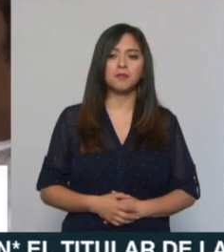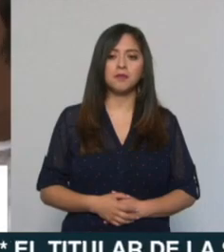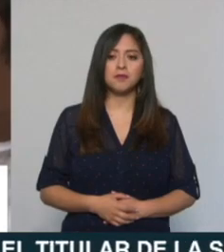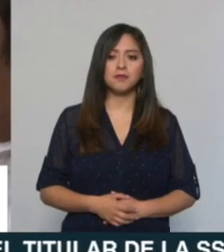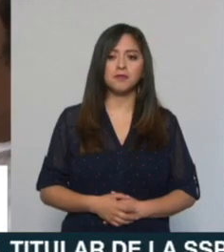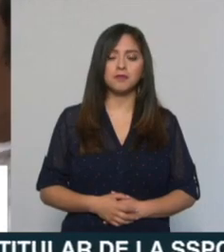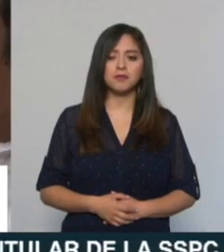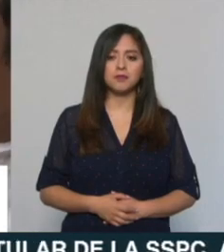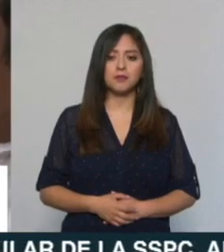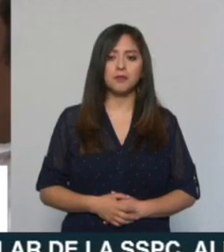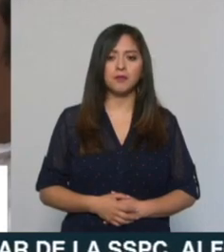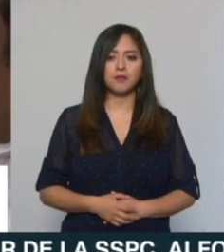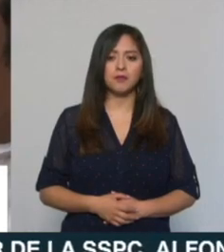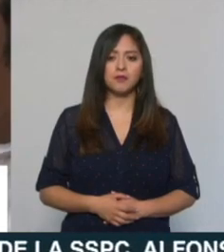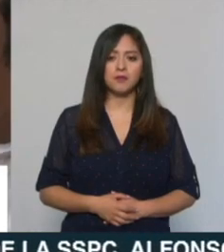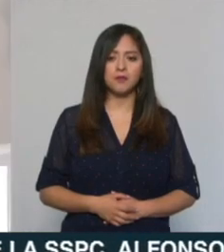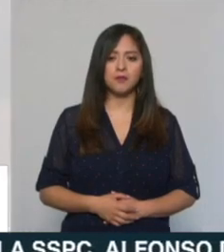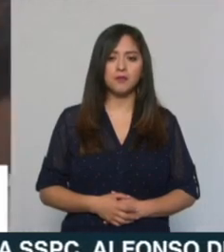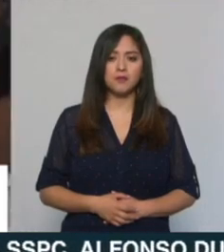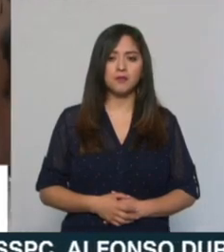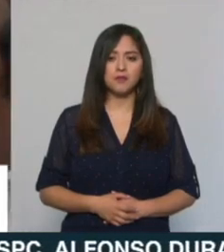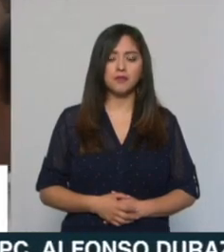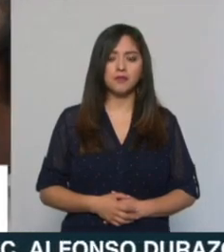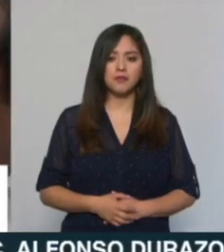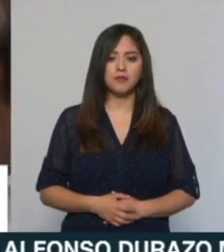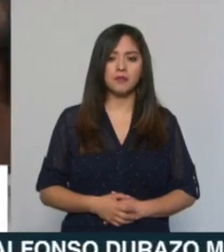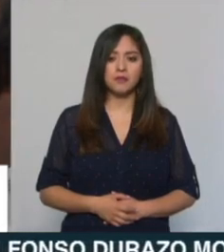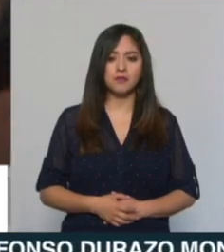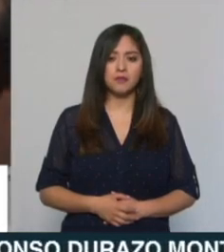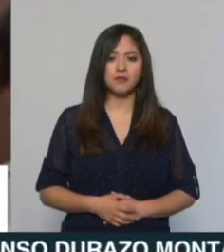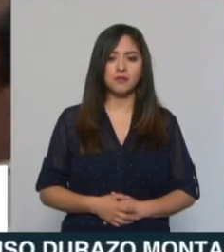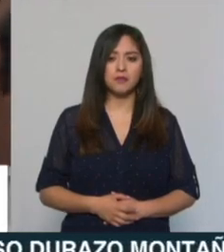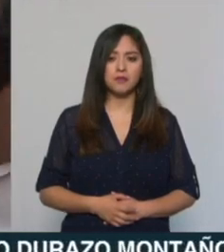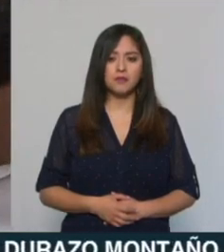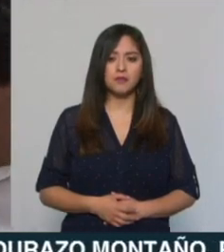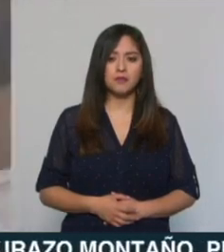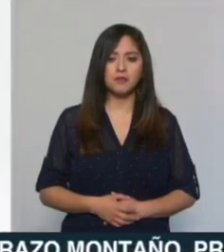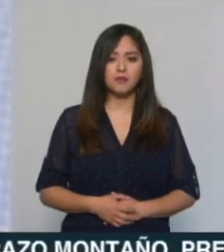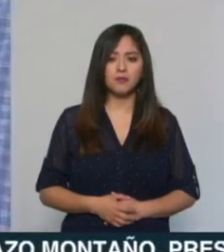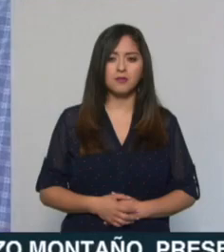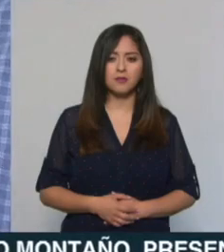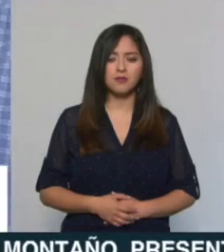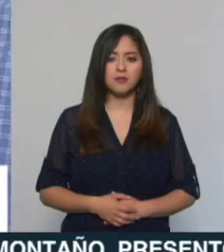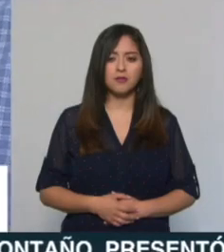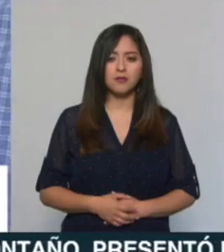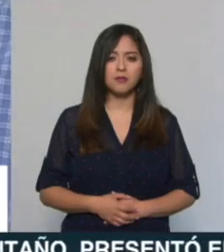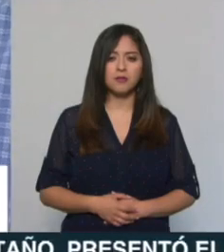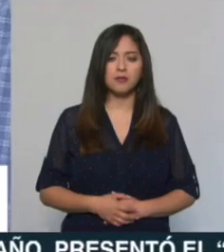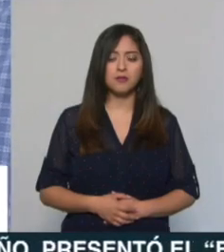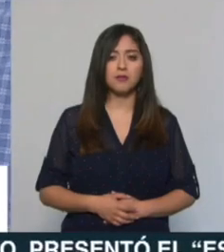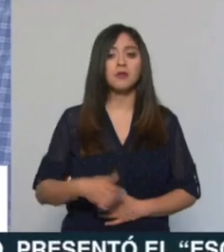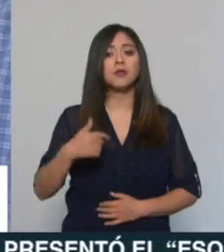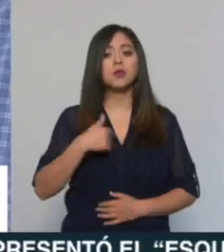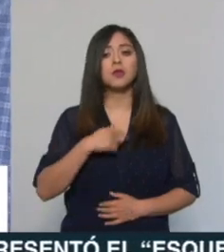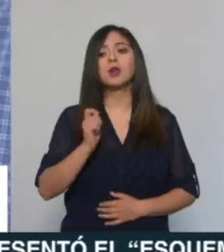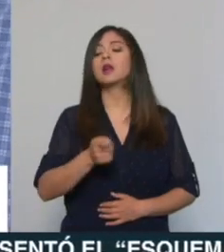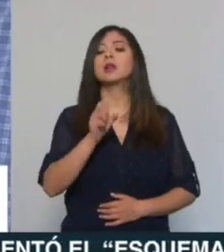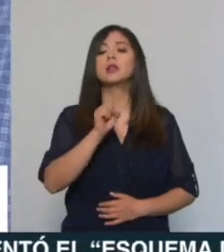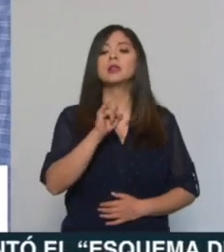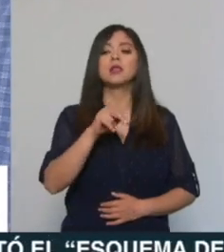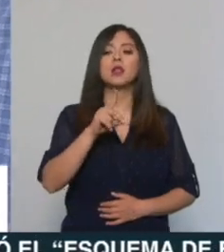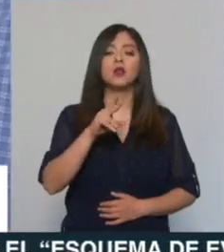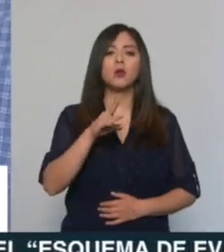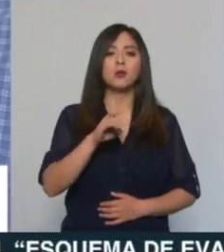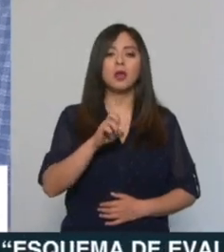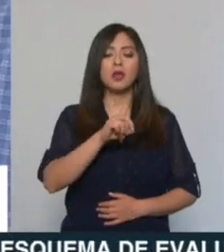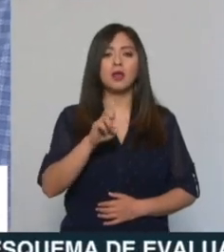computación. Yo no conocía la escuela. En un futuro yo quiero seguir estudiando en la universidad. Yo tengo síndrome de Asperger y el síndrome